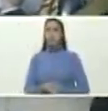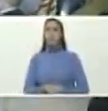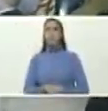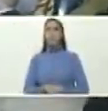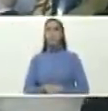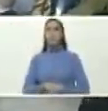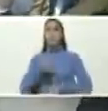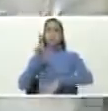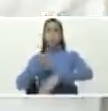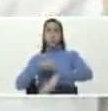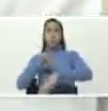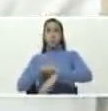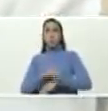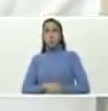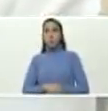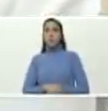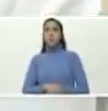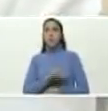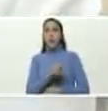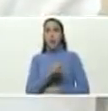doctora Gladys Gutiérrez,